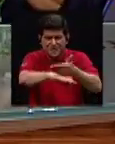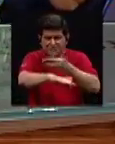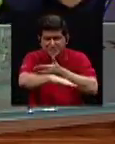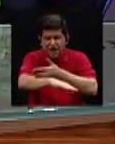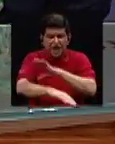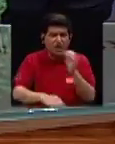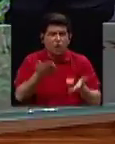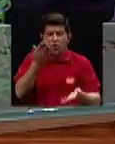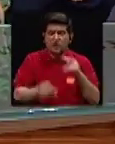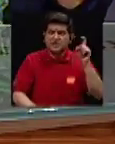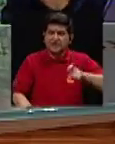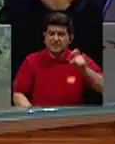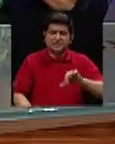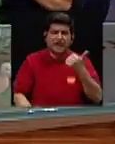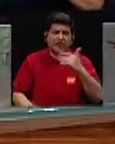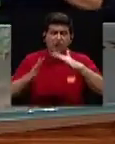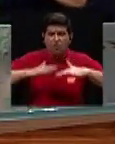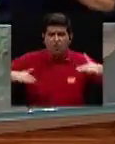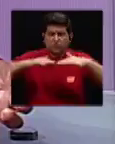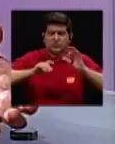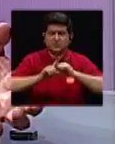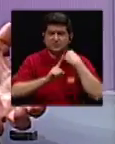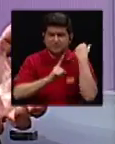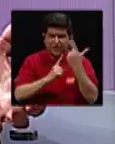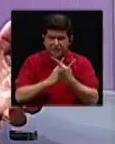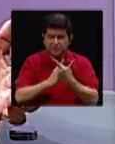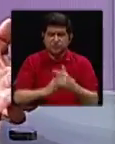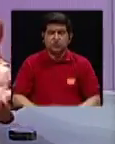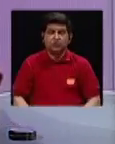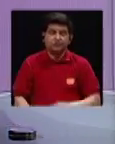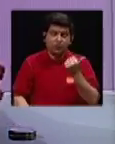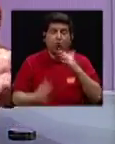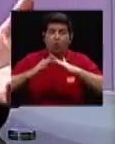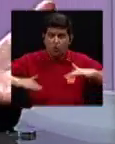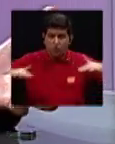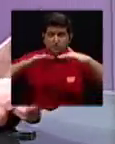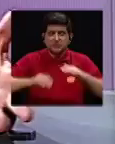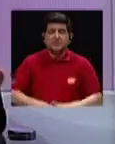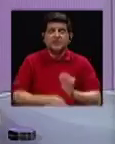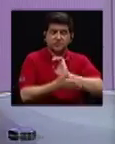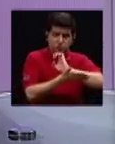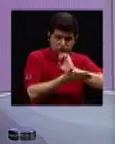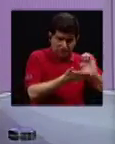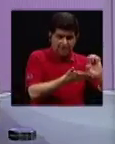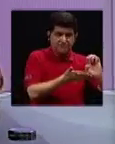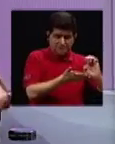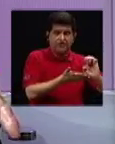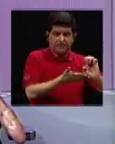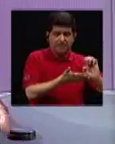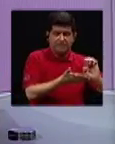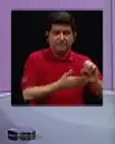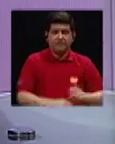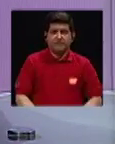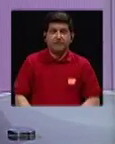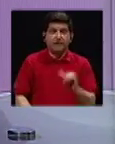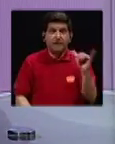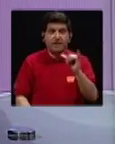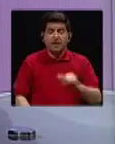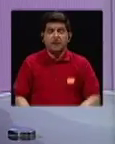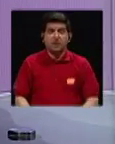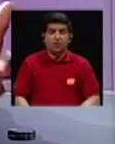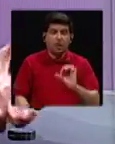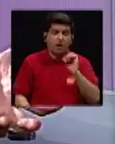donde empezamos a avanzar allí o tendríamos que tocar otros terrenos de la sociedad otros terrenos de la sociedad como la prevención